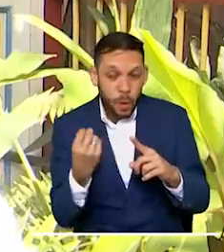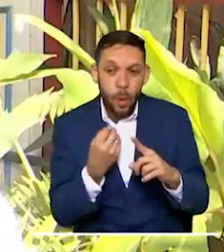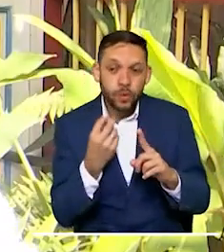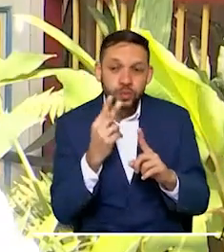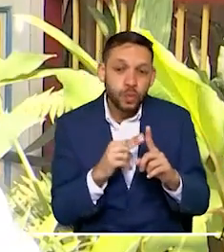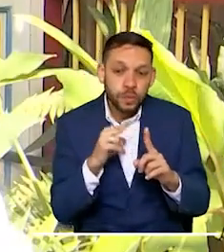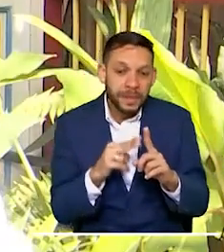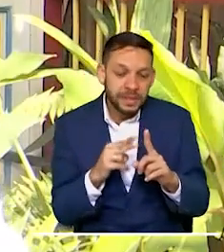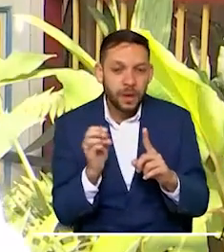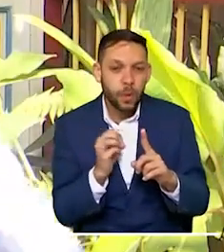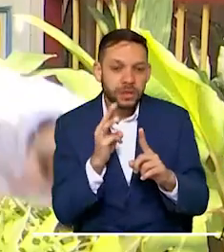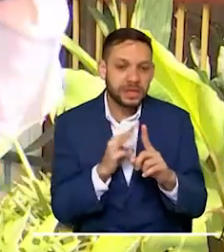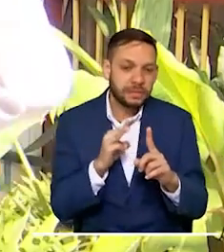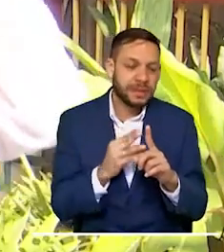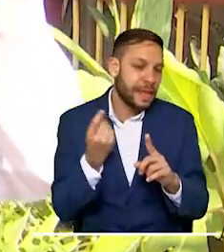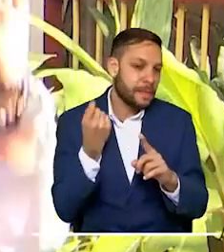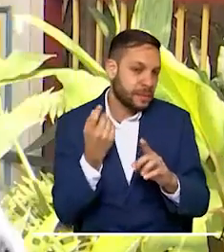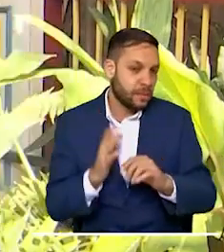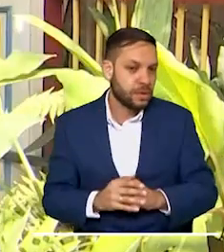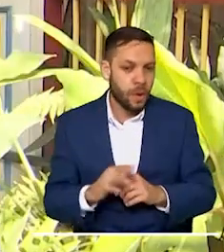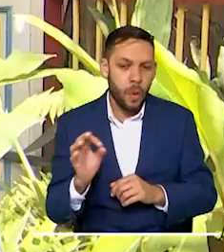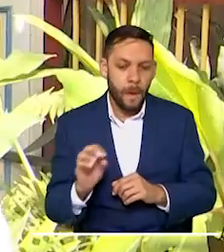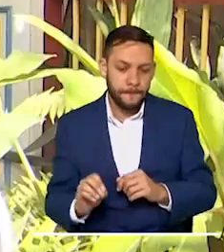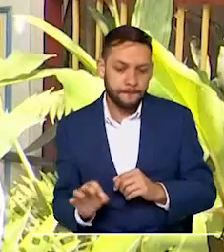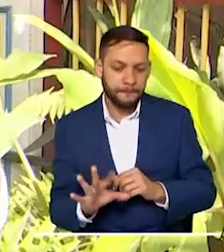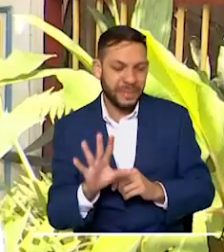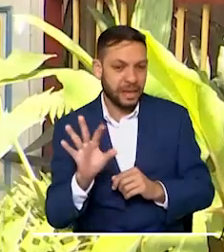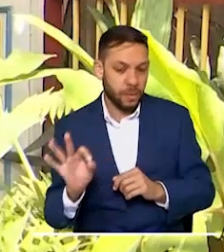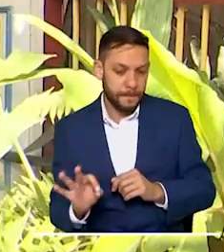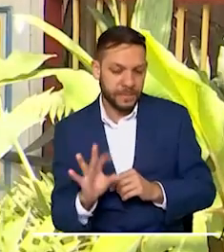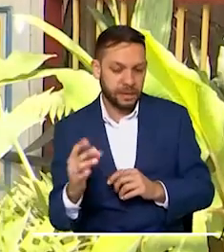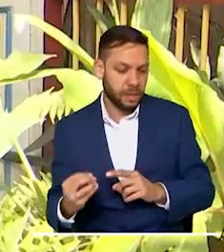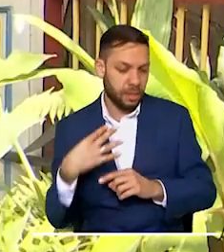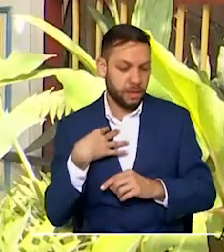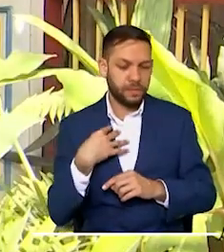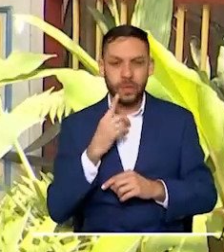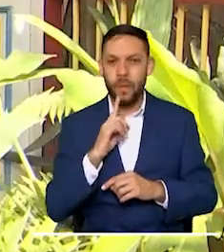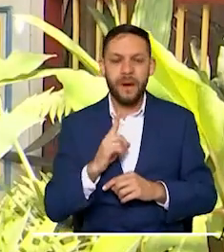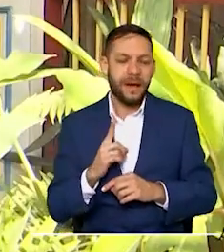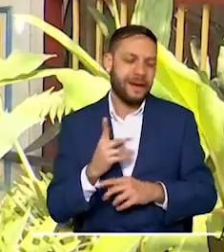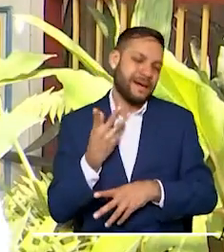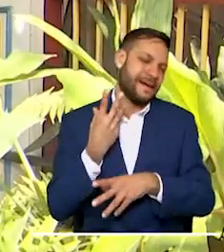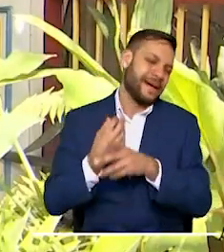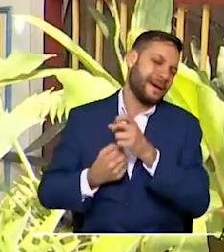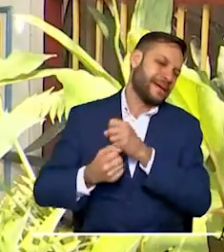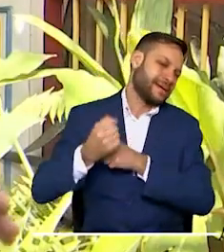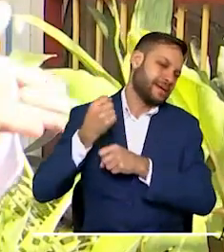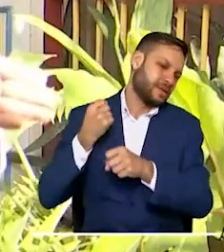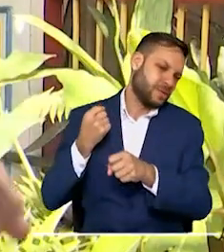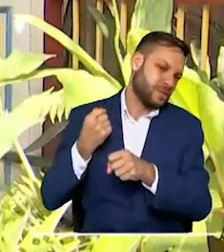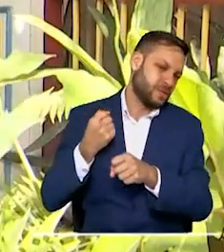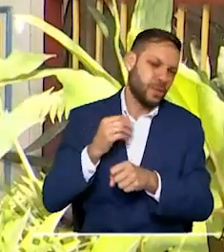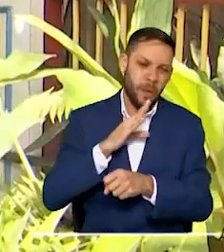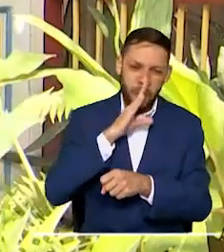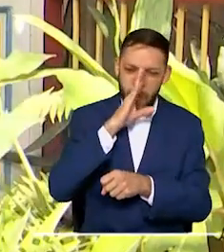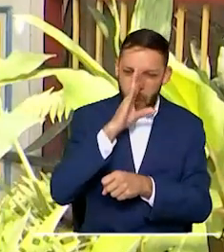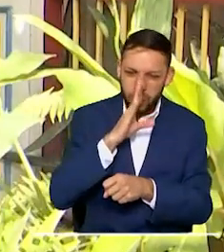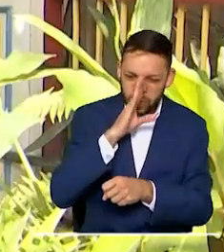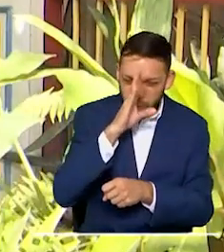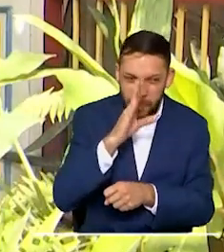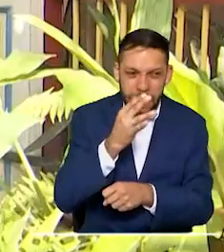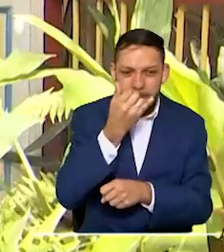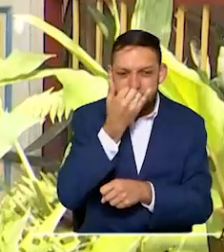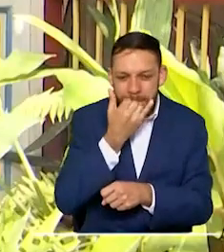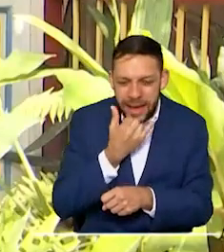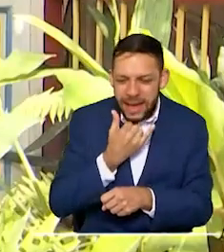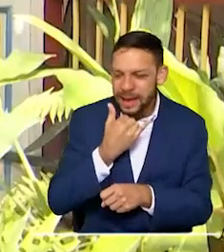días, o no pasó porque me dio una virosis, o porque me dio una bacteria o algo así. Ocurre porque he tenido un cúmulo, muchas